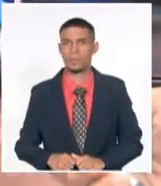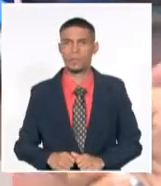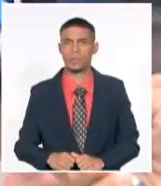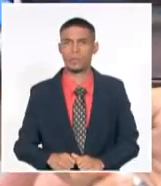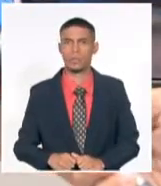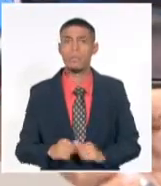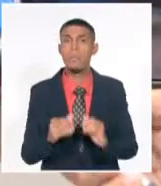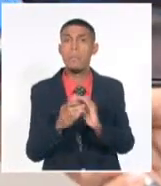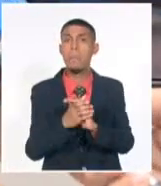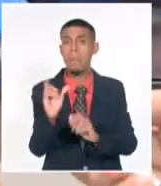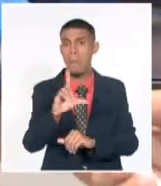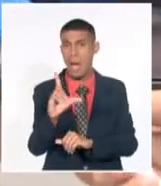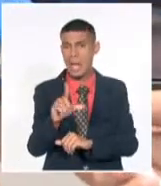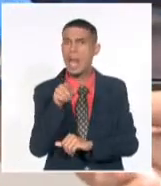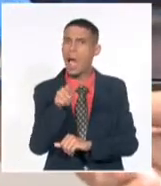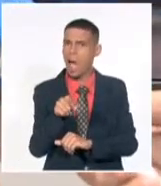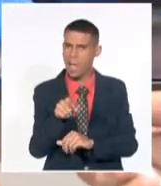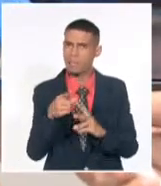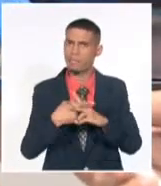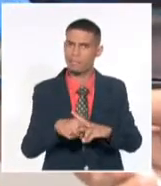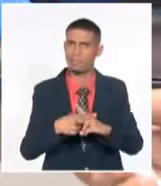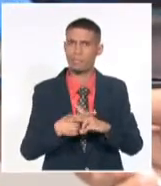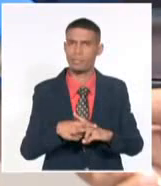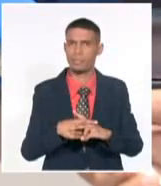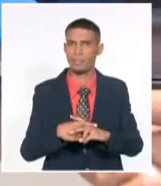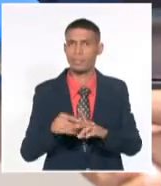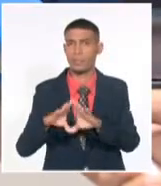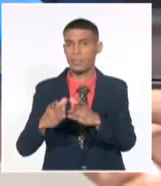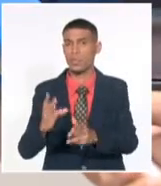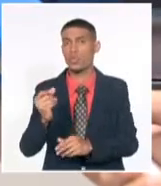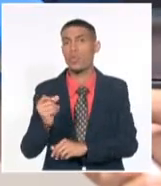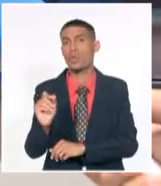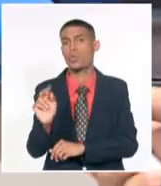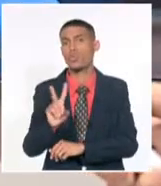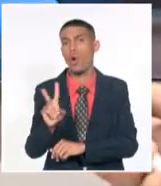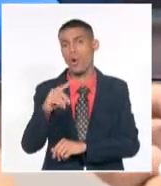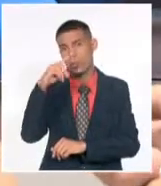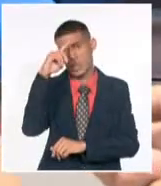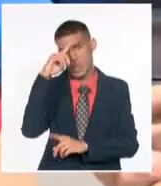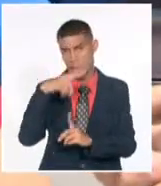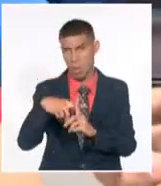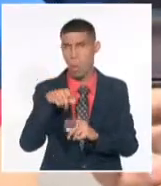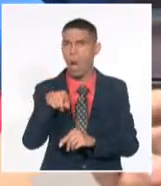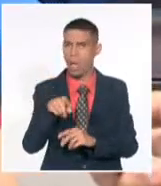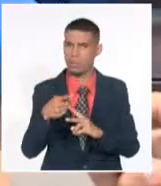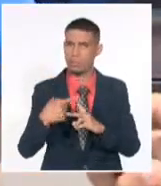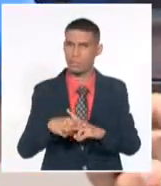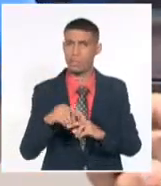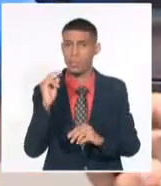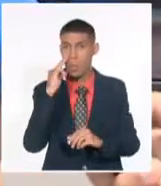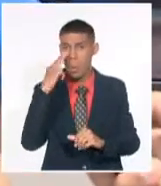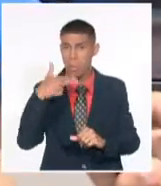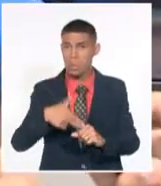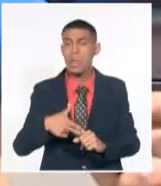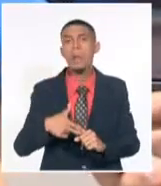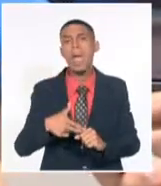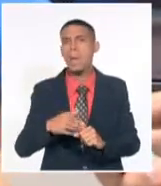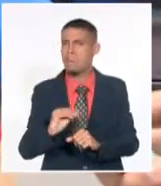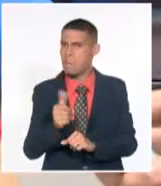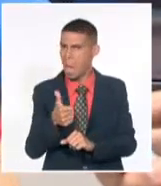Mariel y la unidad número dos de la termol ética de Santa Cruz Esa es la condición que tenemos para el día de hoy El combustible se ha mantenido estable